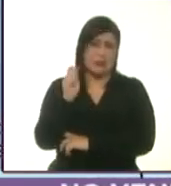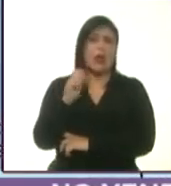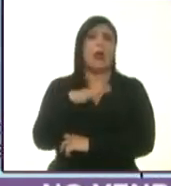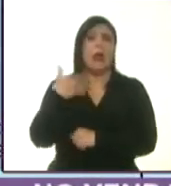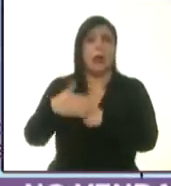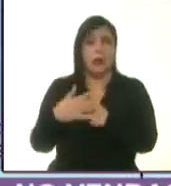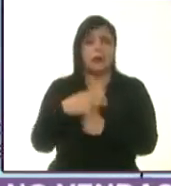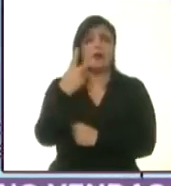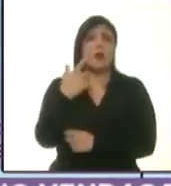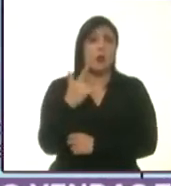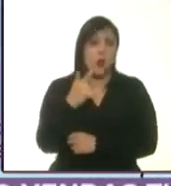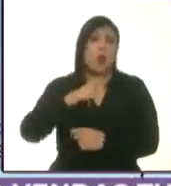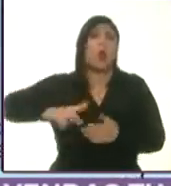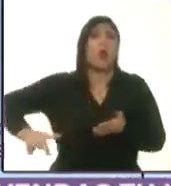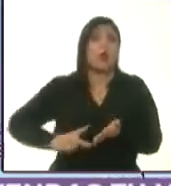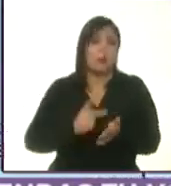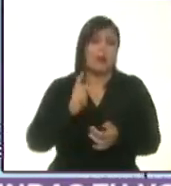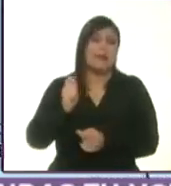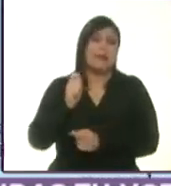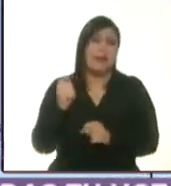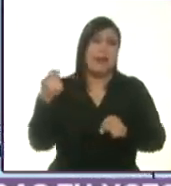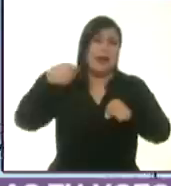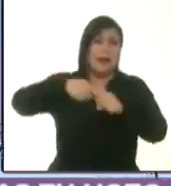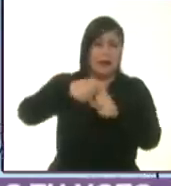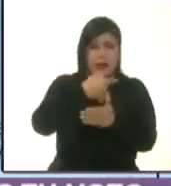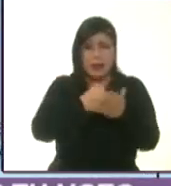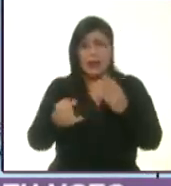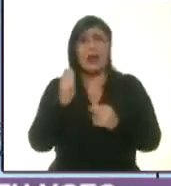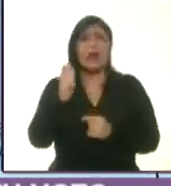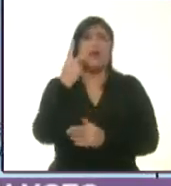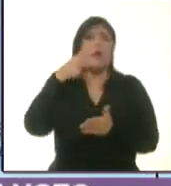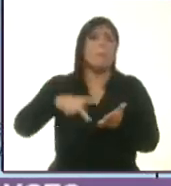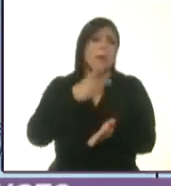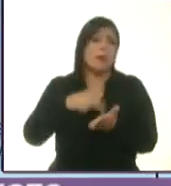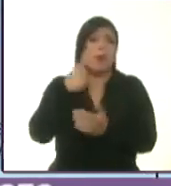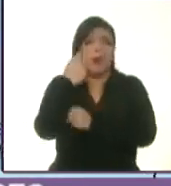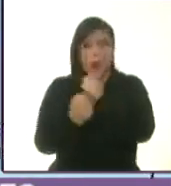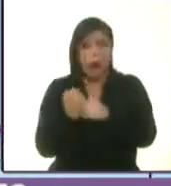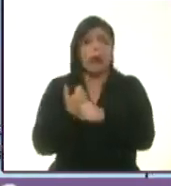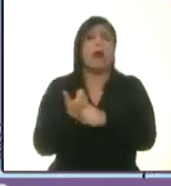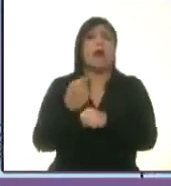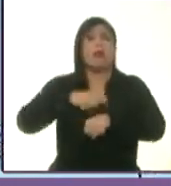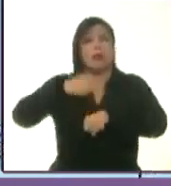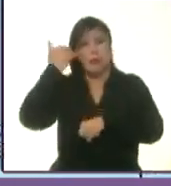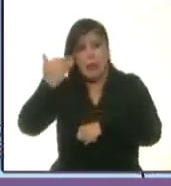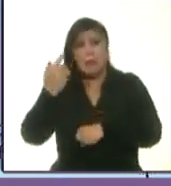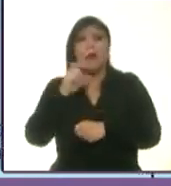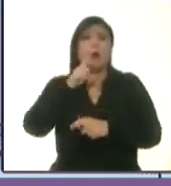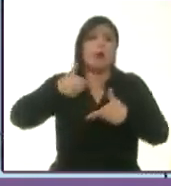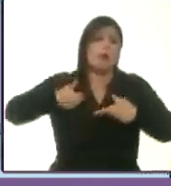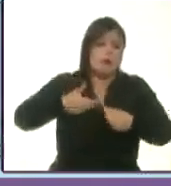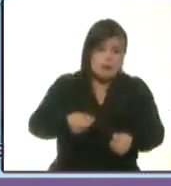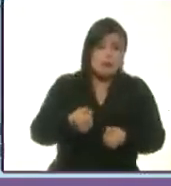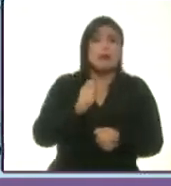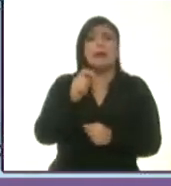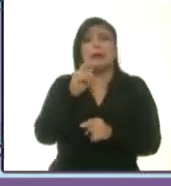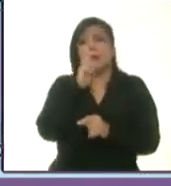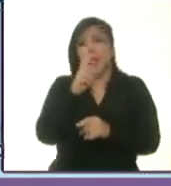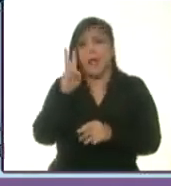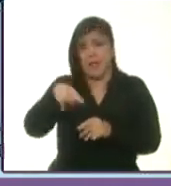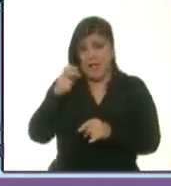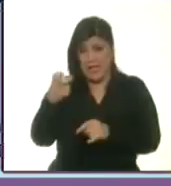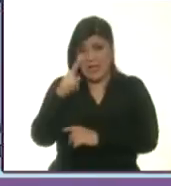julio hoy la verificación implica dos veces al año gastar tiempo y gastar mucho dinero la verificación es